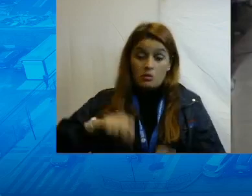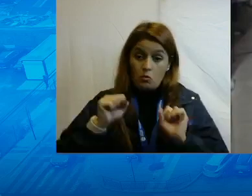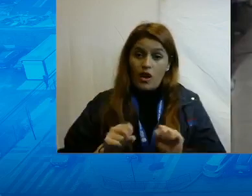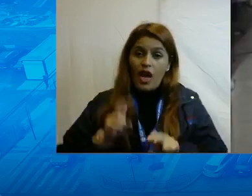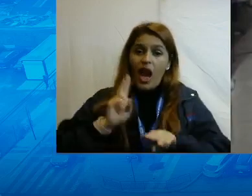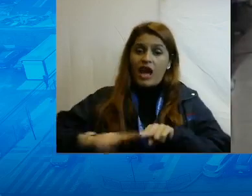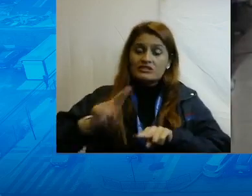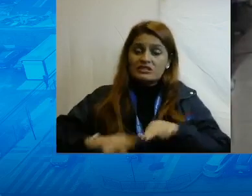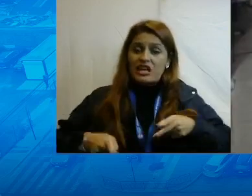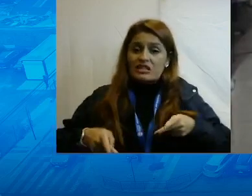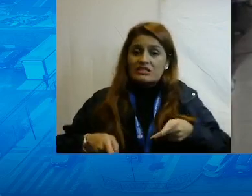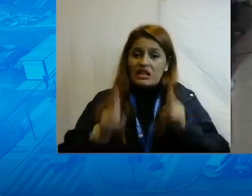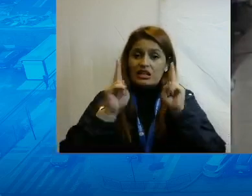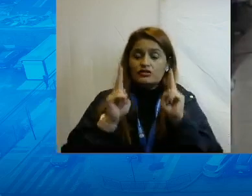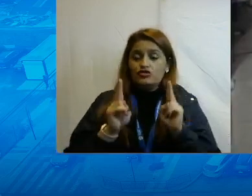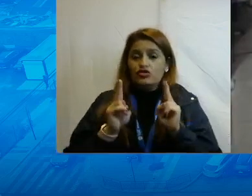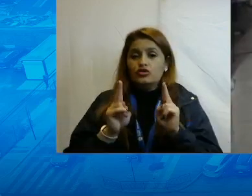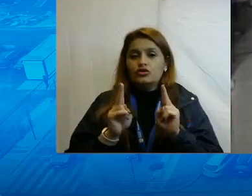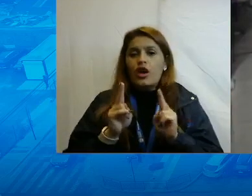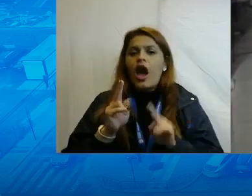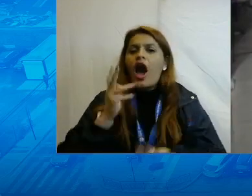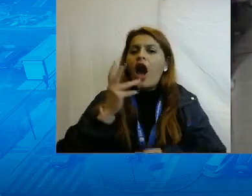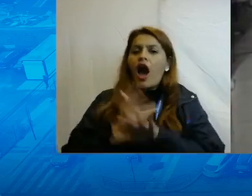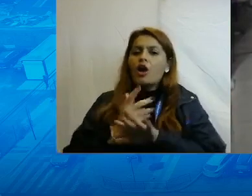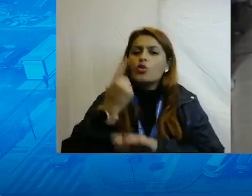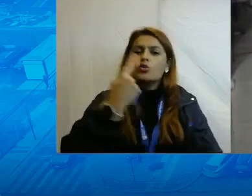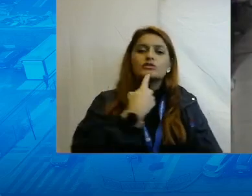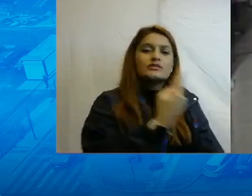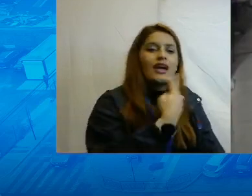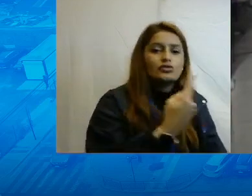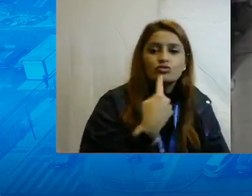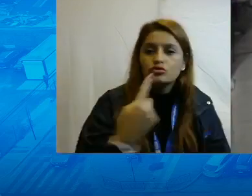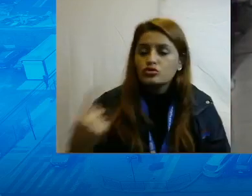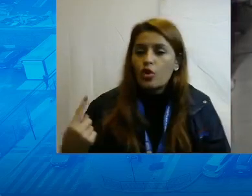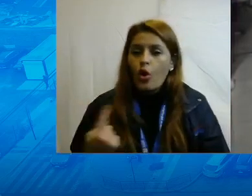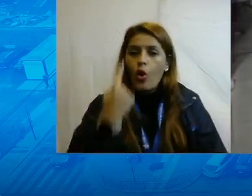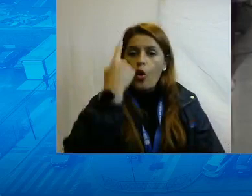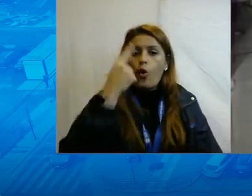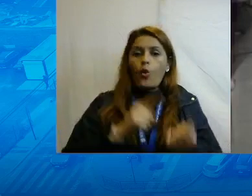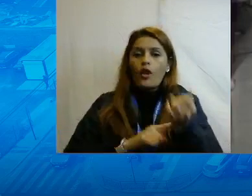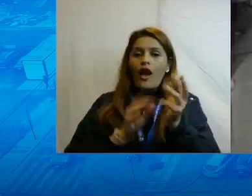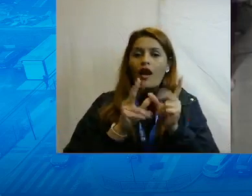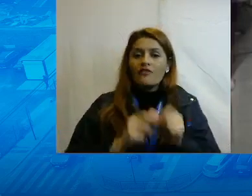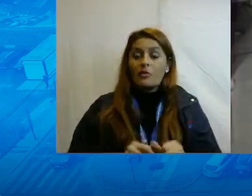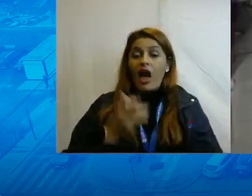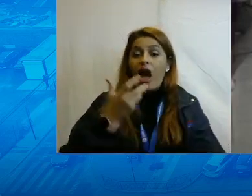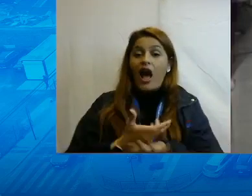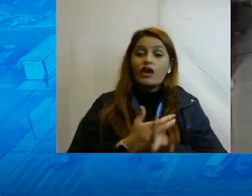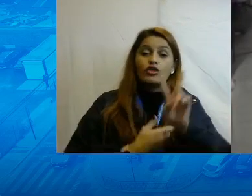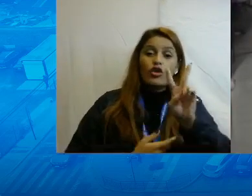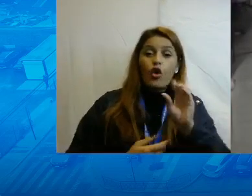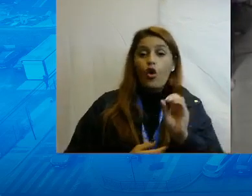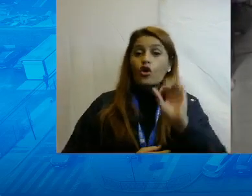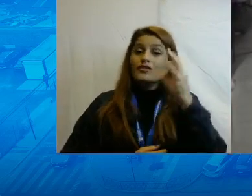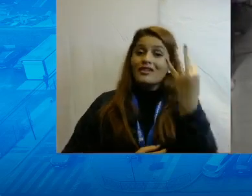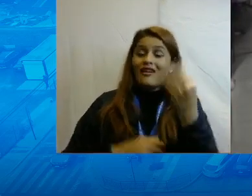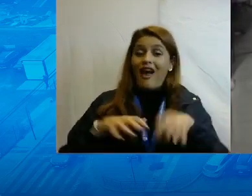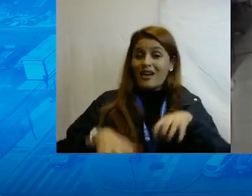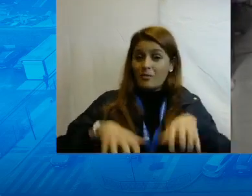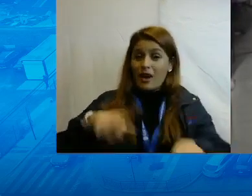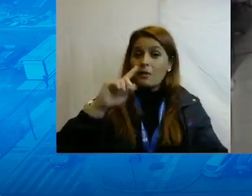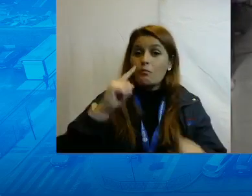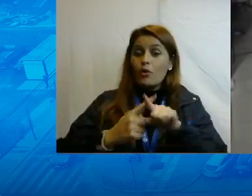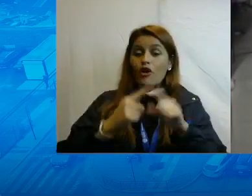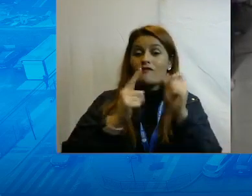esterilizaciones. Hay un censo que dice que por familia por lo menos hay entre 2 a 3 mascotas por